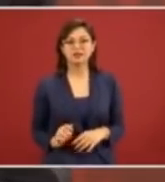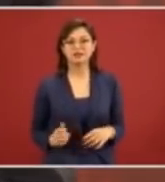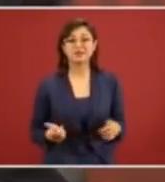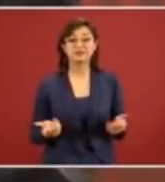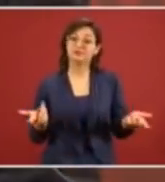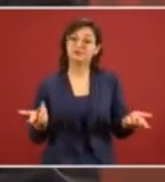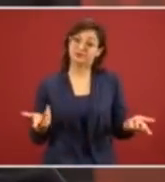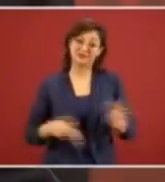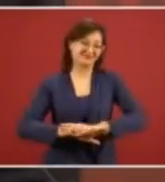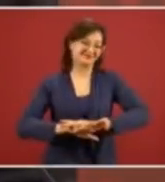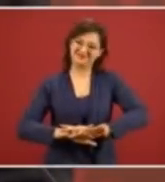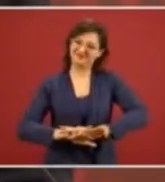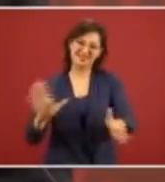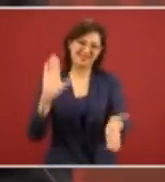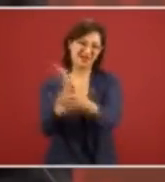Entonces, ya no.